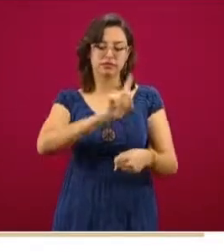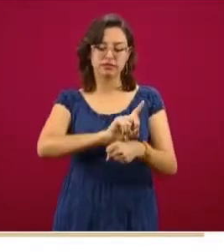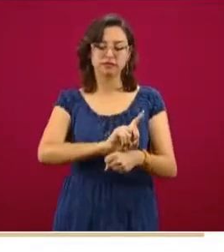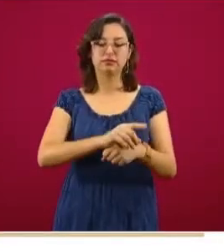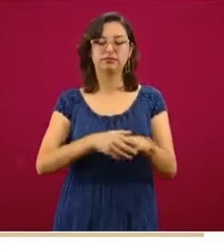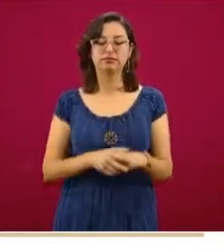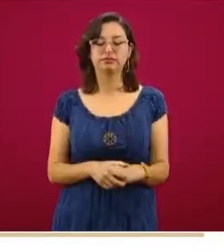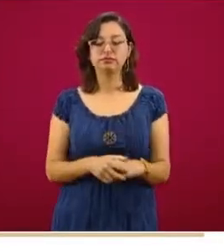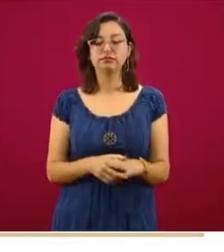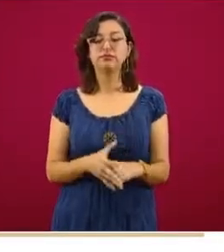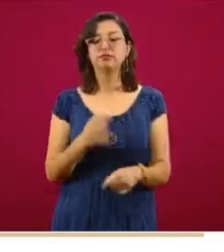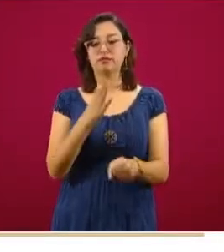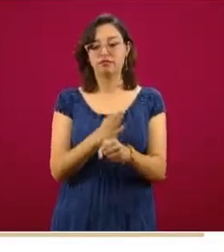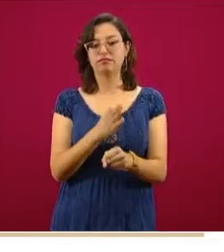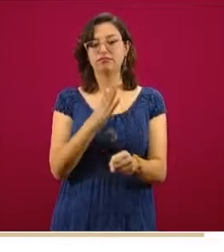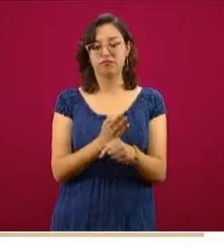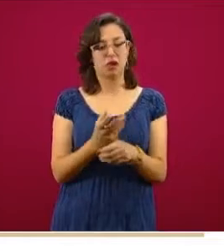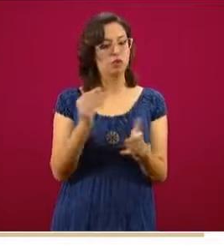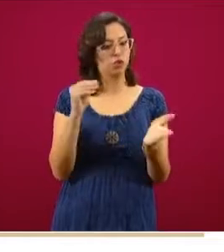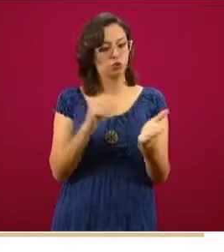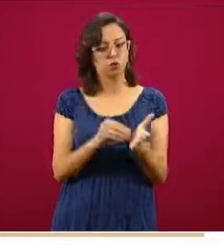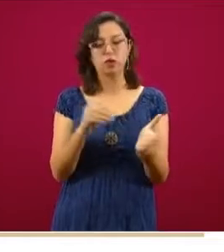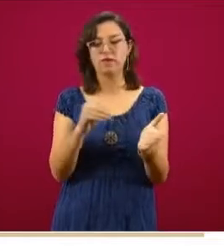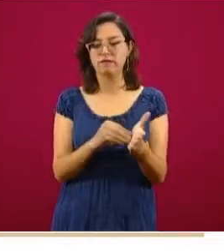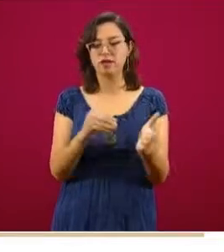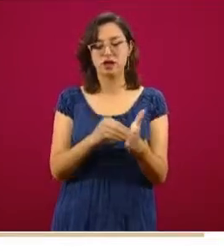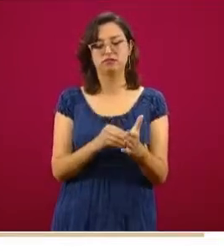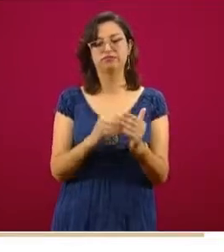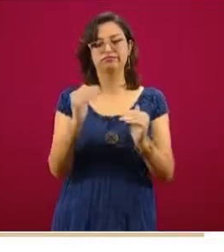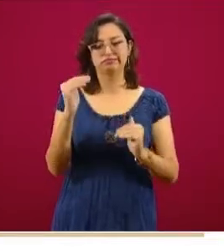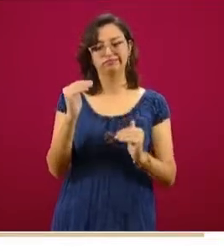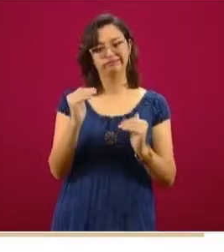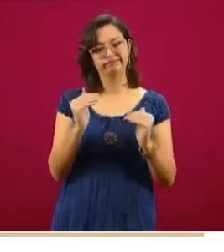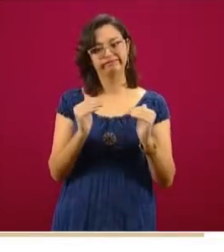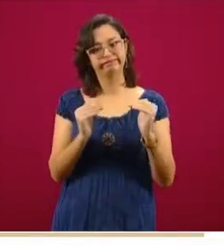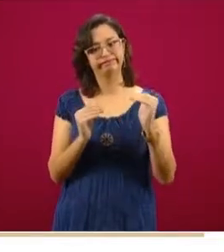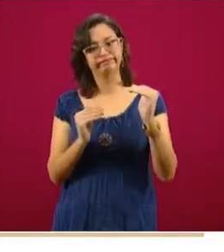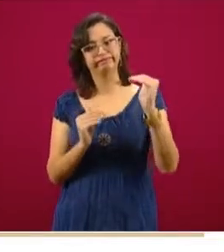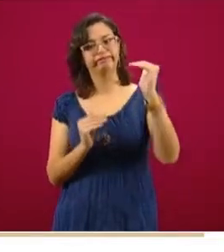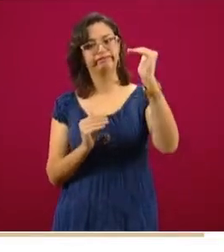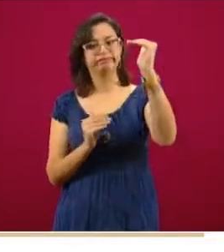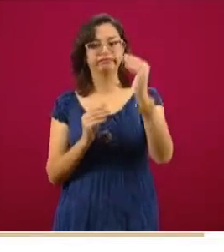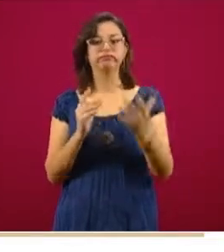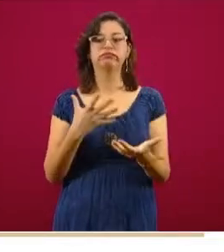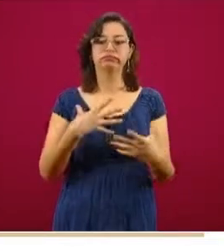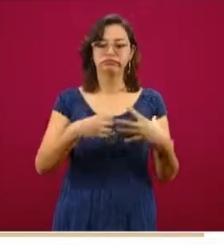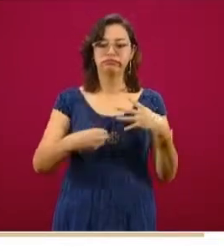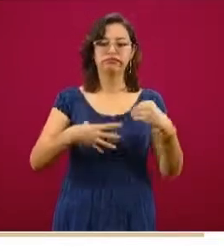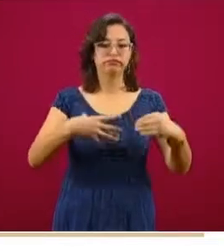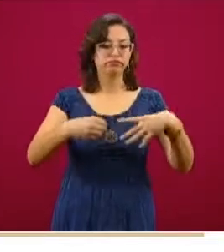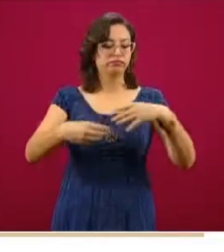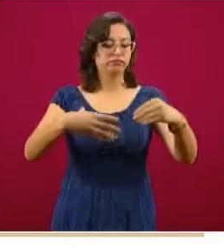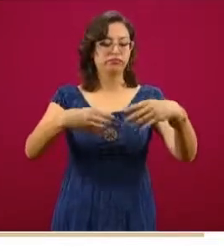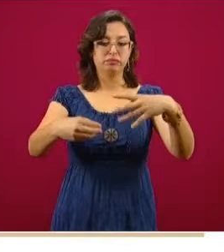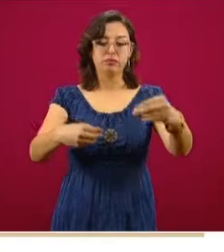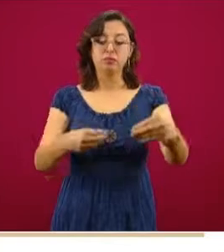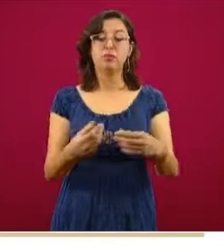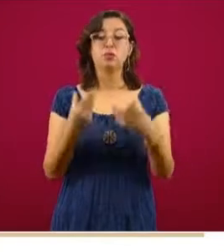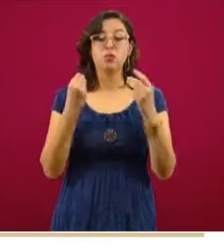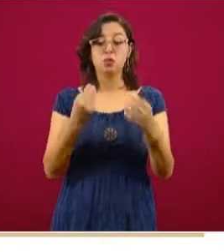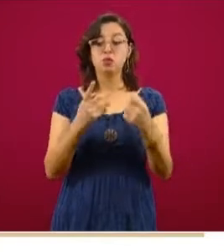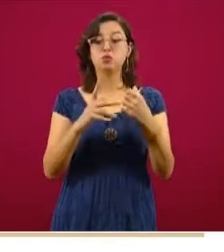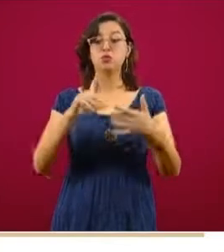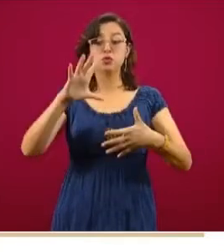continente americano, que es el que mantiene, digamos, ahora la pandemia activa, y todavía muchos de los